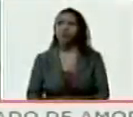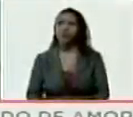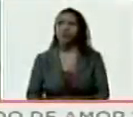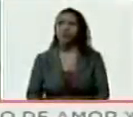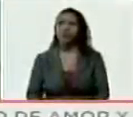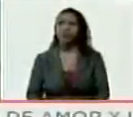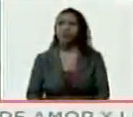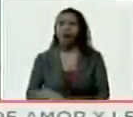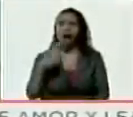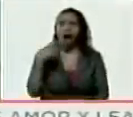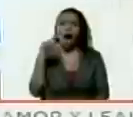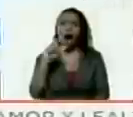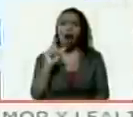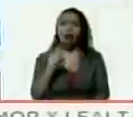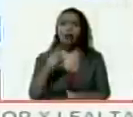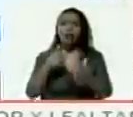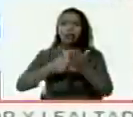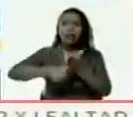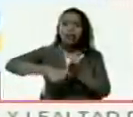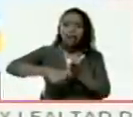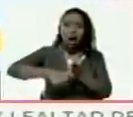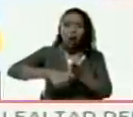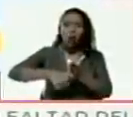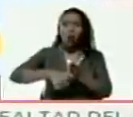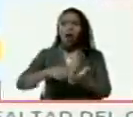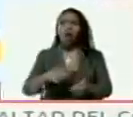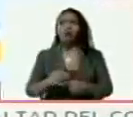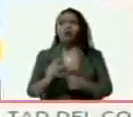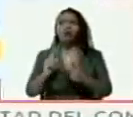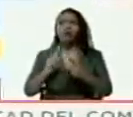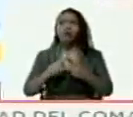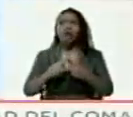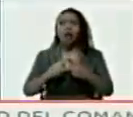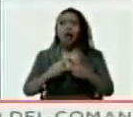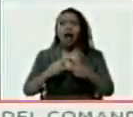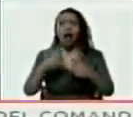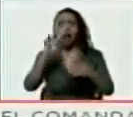identidad, aquí está su ficha de antecedentes penales,